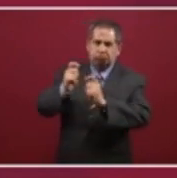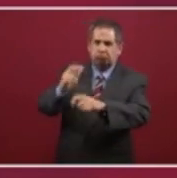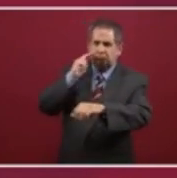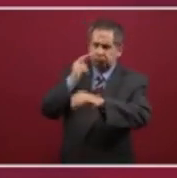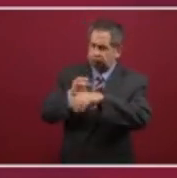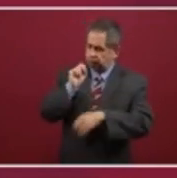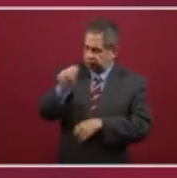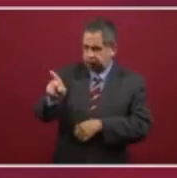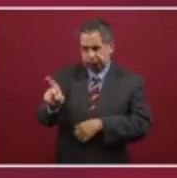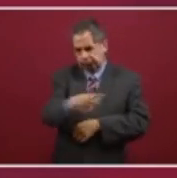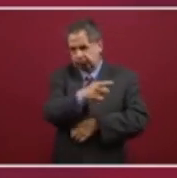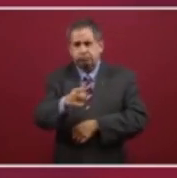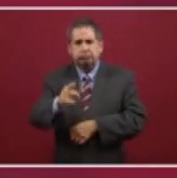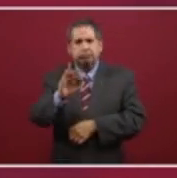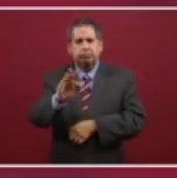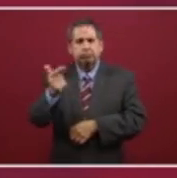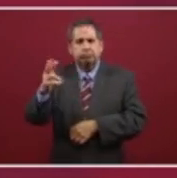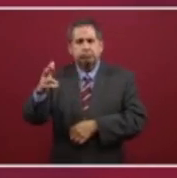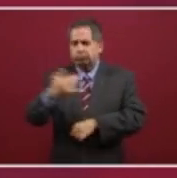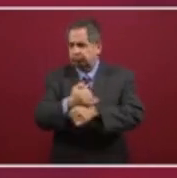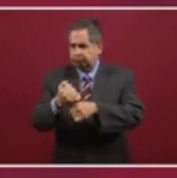la Fiscalía General,